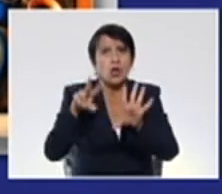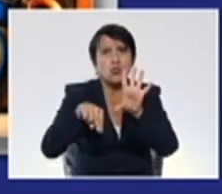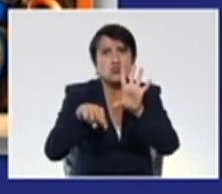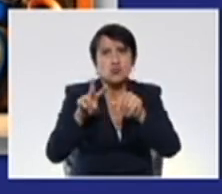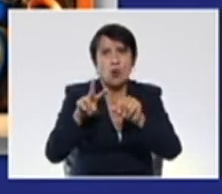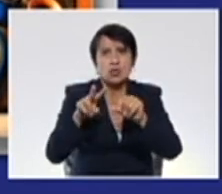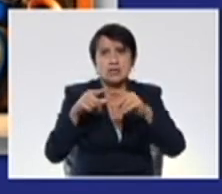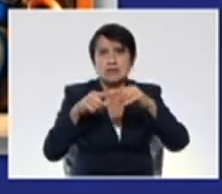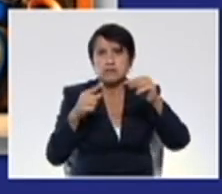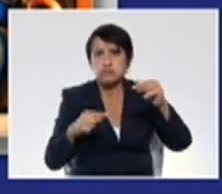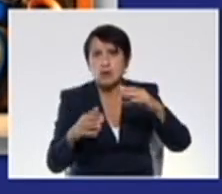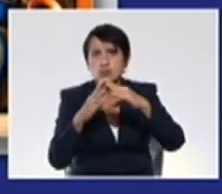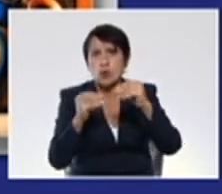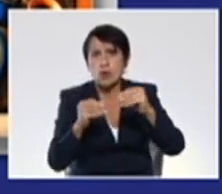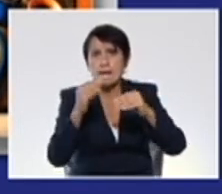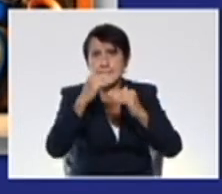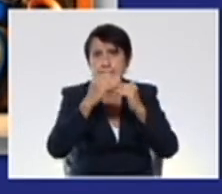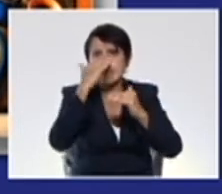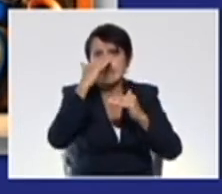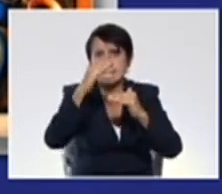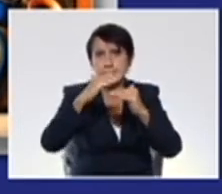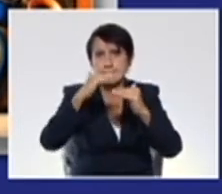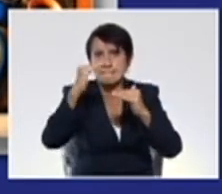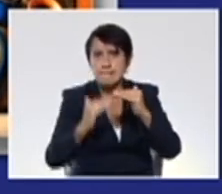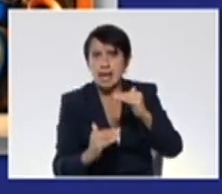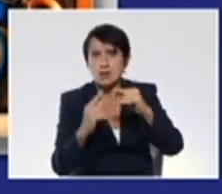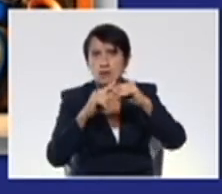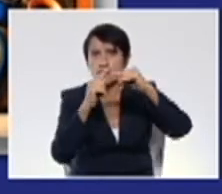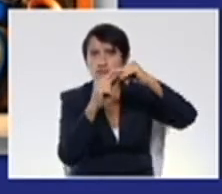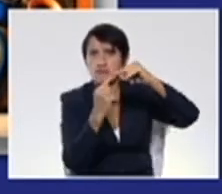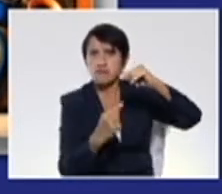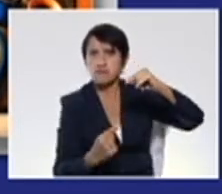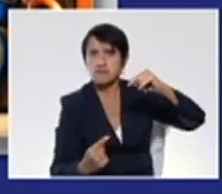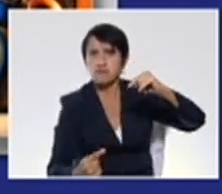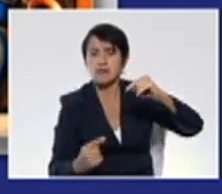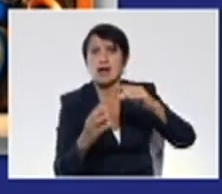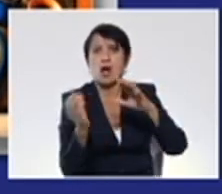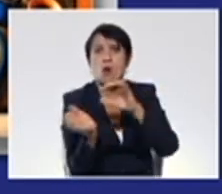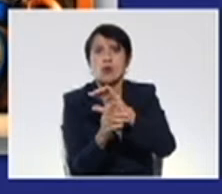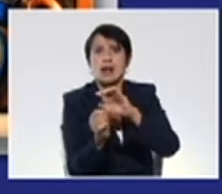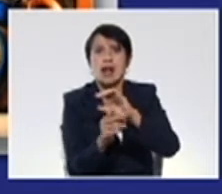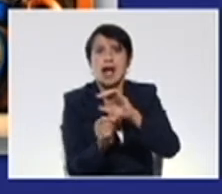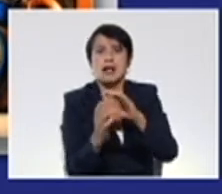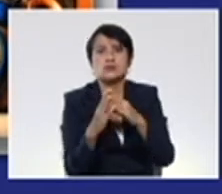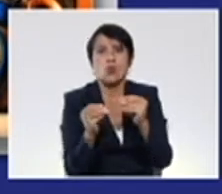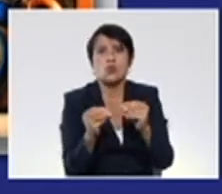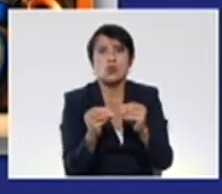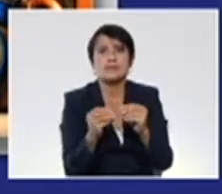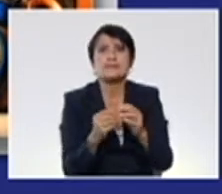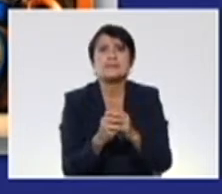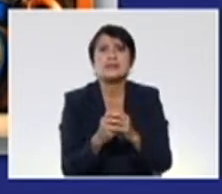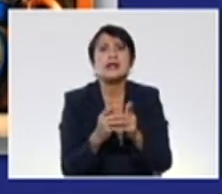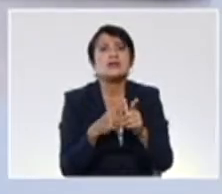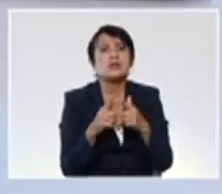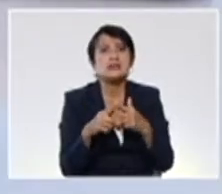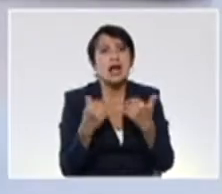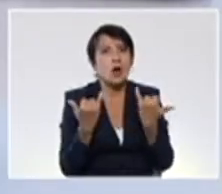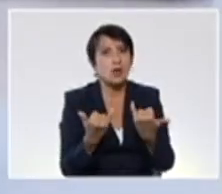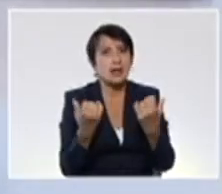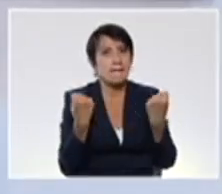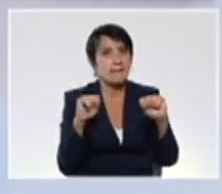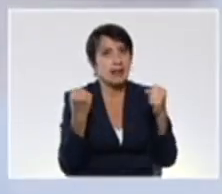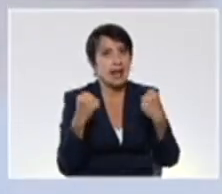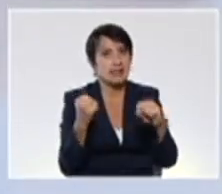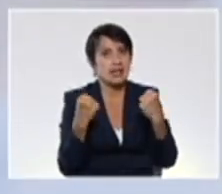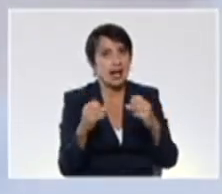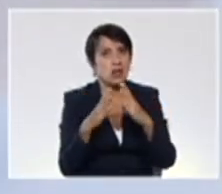voltios, 24 voltios sería genial porque estoy entonces ahorrando energía, ¿sí? Entonces, bueno, vamos ya a la práctica, vamos a hacer lo